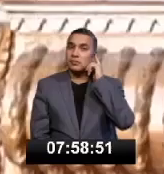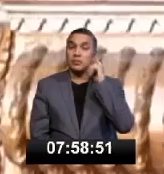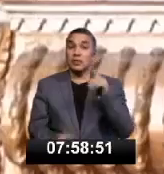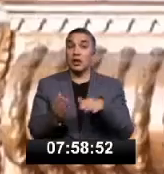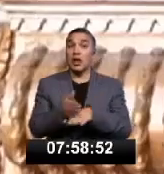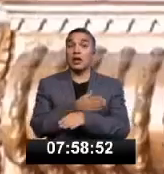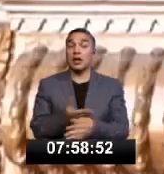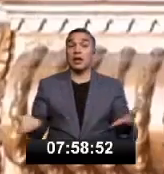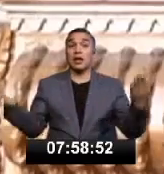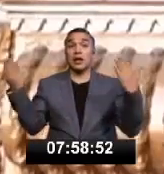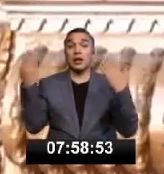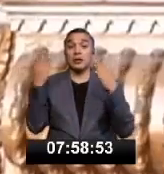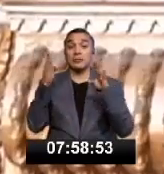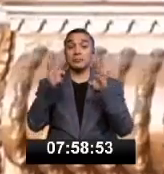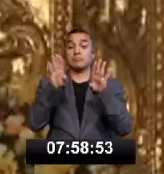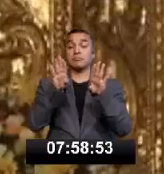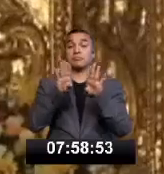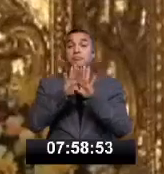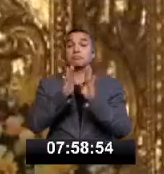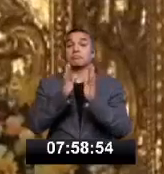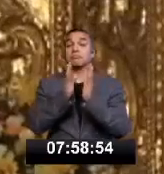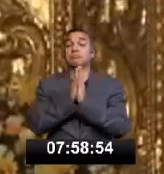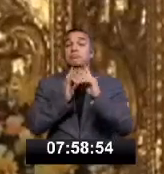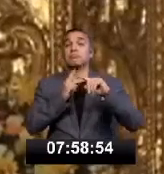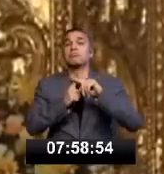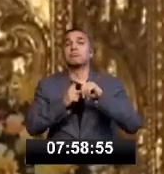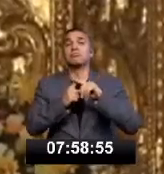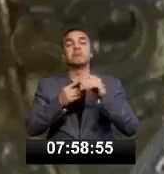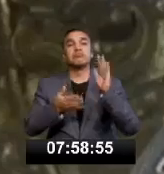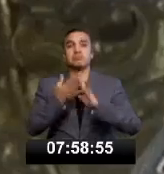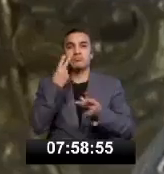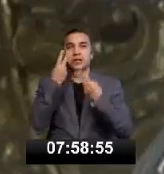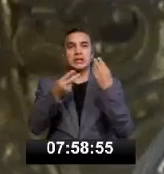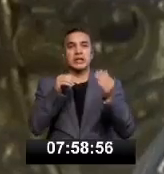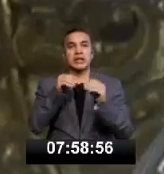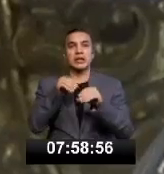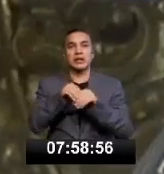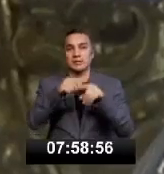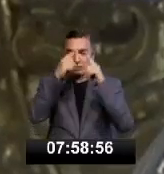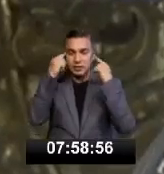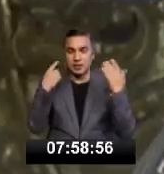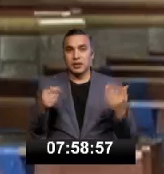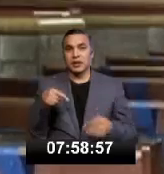Antes de que se cierren las puertas del santuario, los fieles visitan a la Virgen del Quinche.